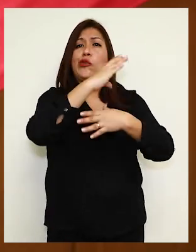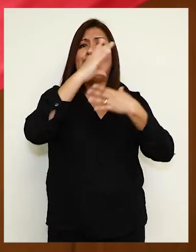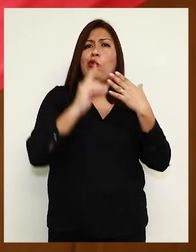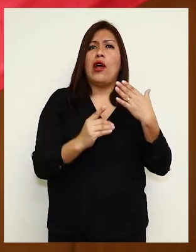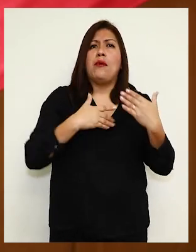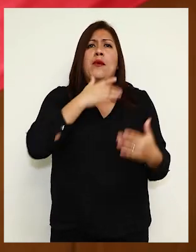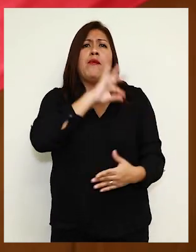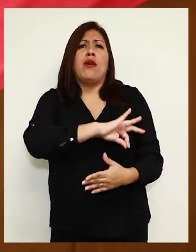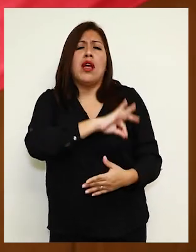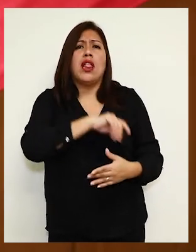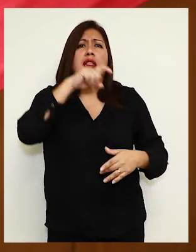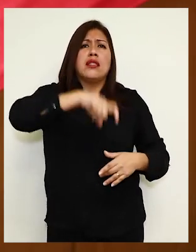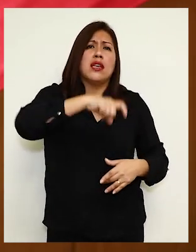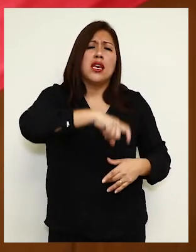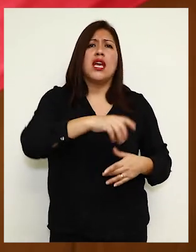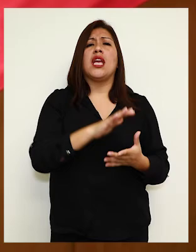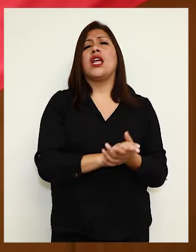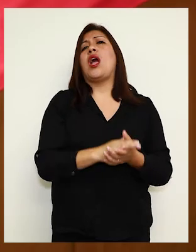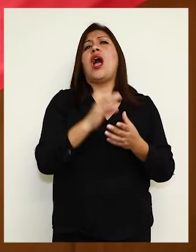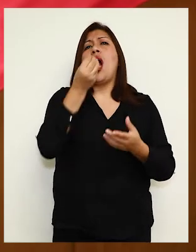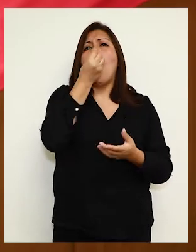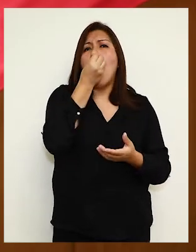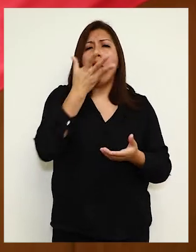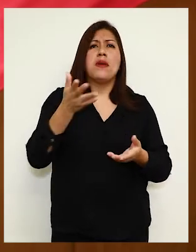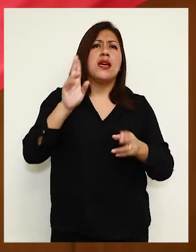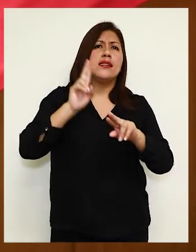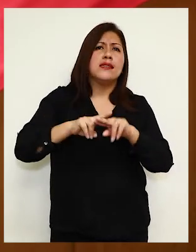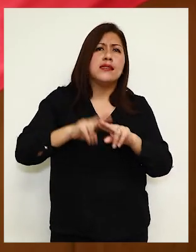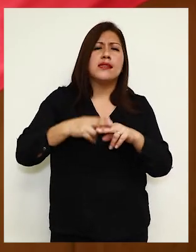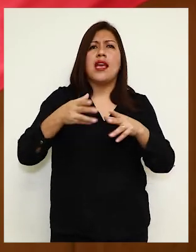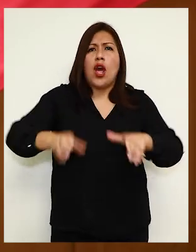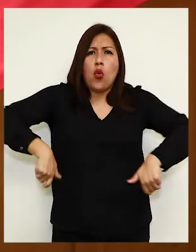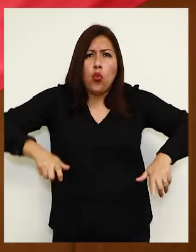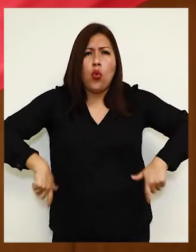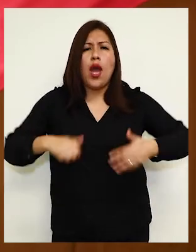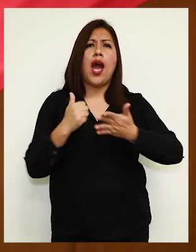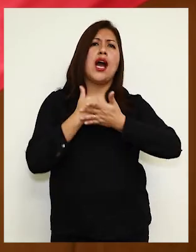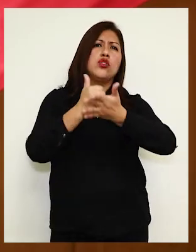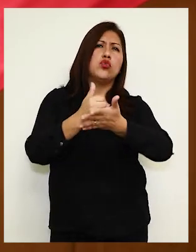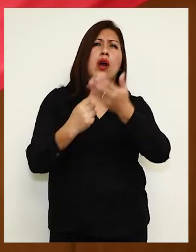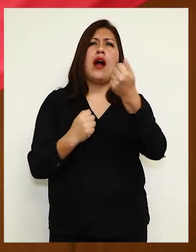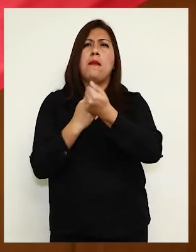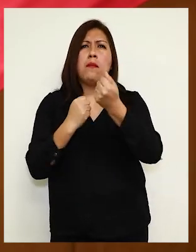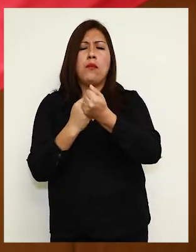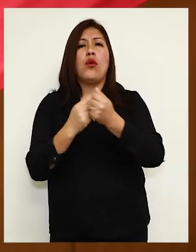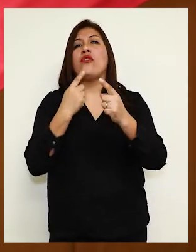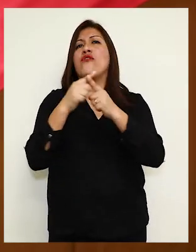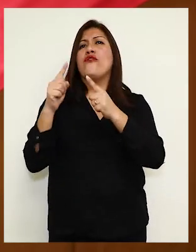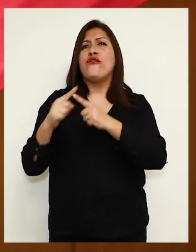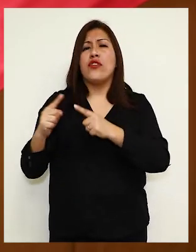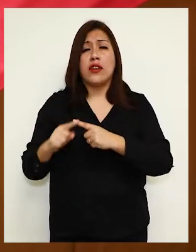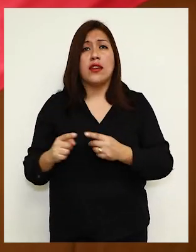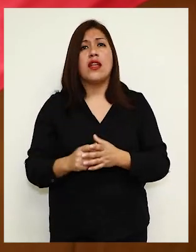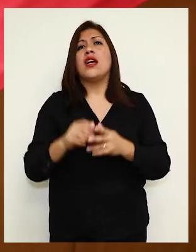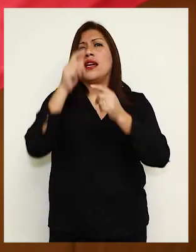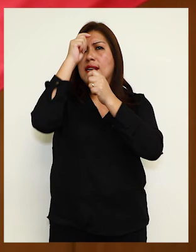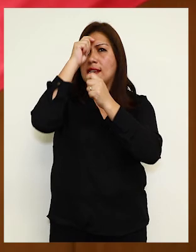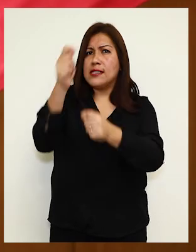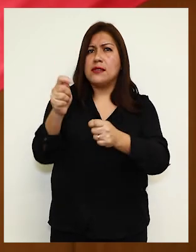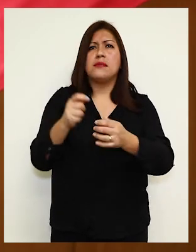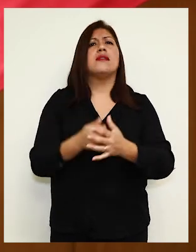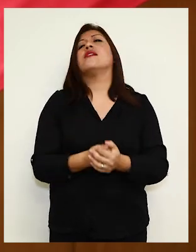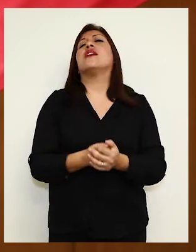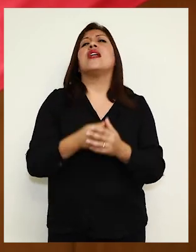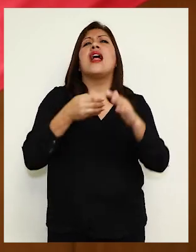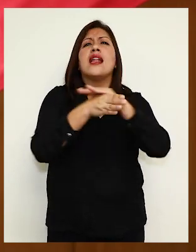de ruedas, ayudas, defensa o el respeto, por ejemplo, de la accesibilidad en las calles, el